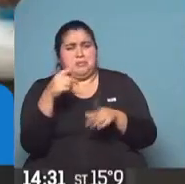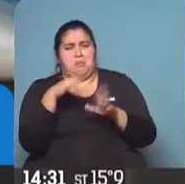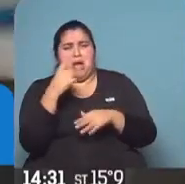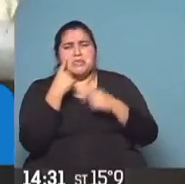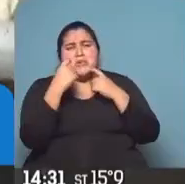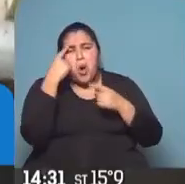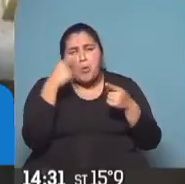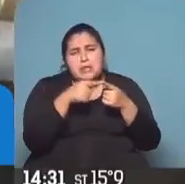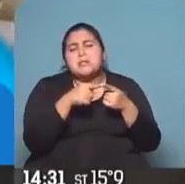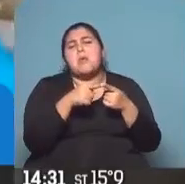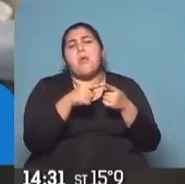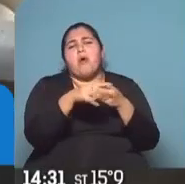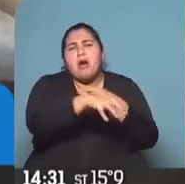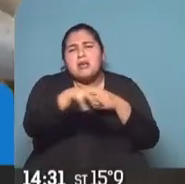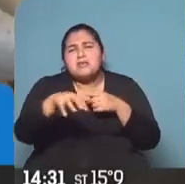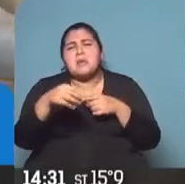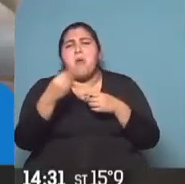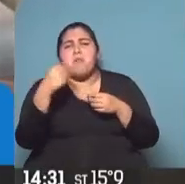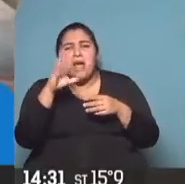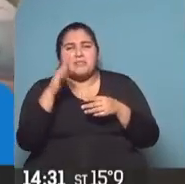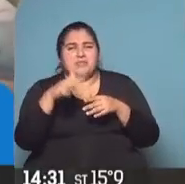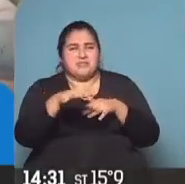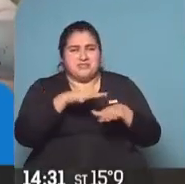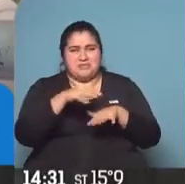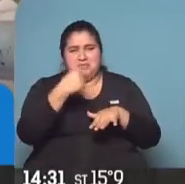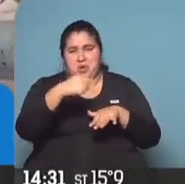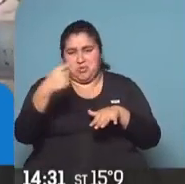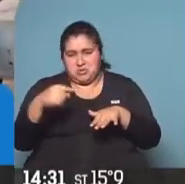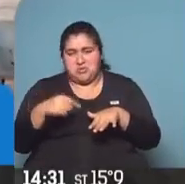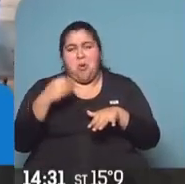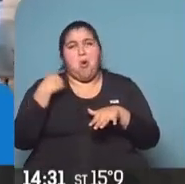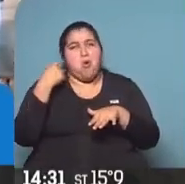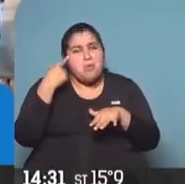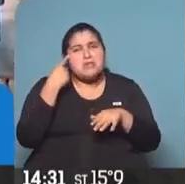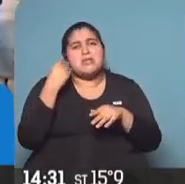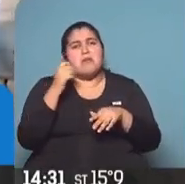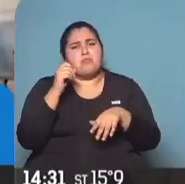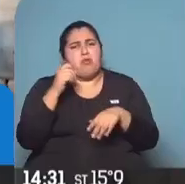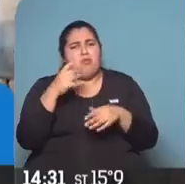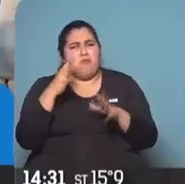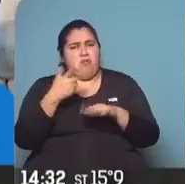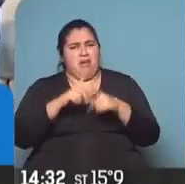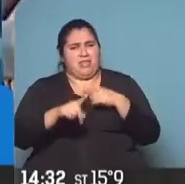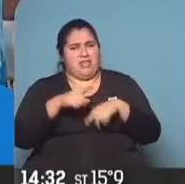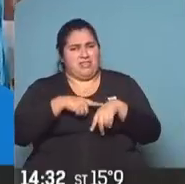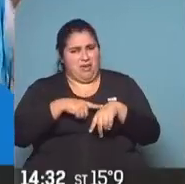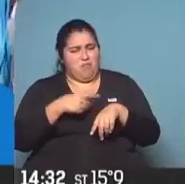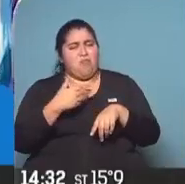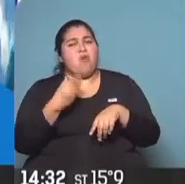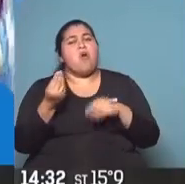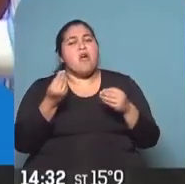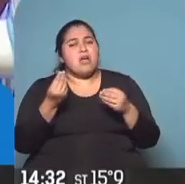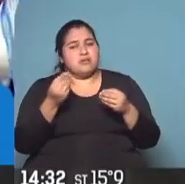objetivos en áreas de interés y crea una imagen de conciencia de la situación en tiempo real puede desplegarse rápidamente